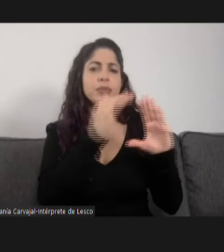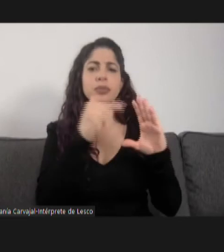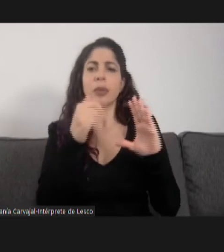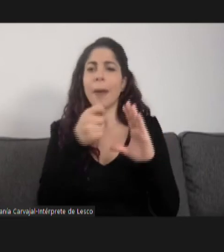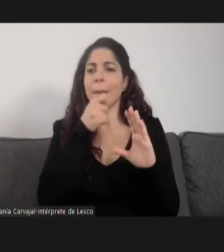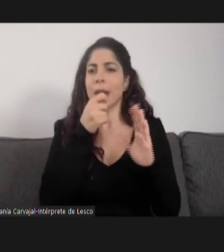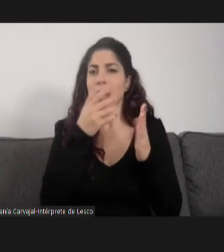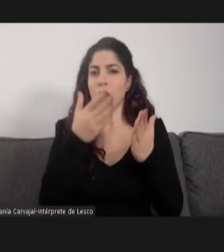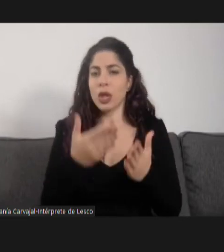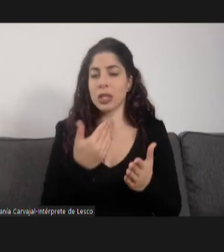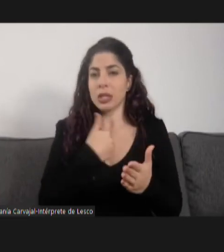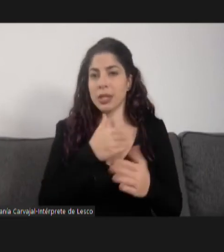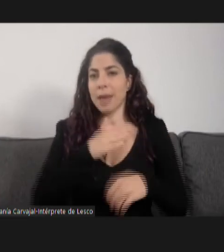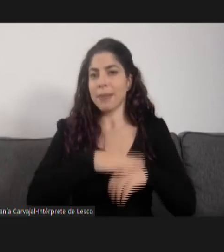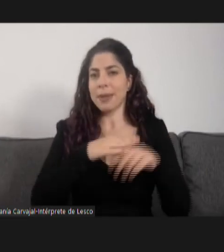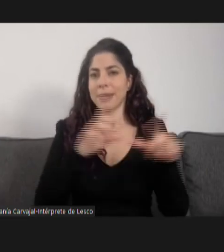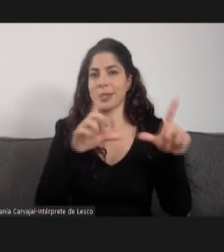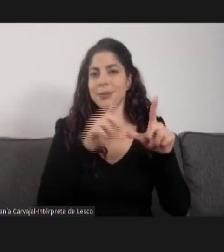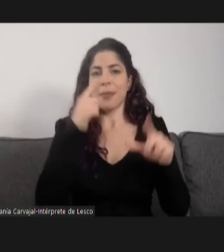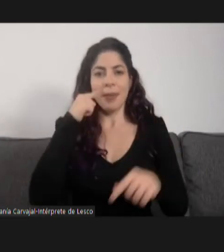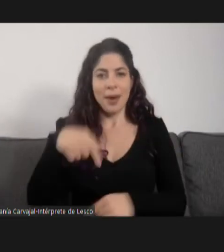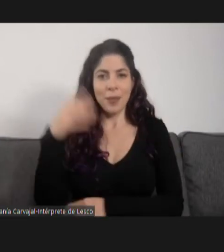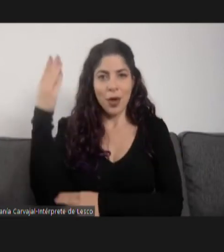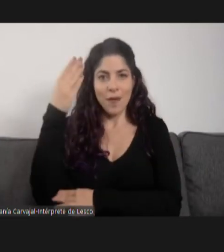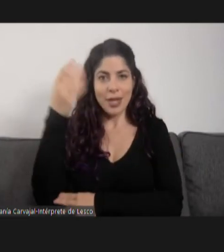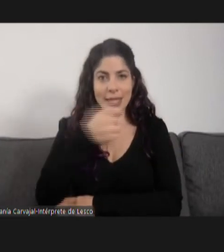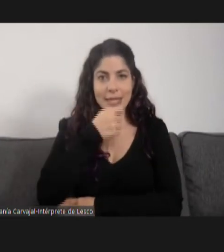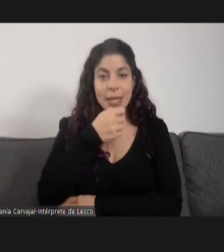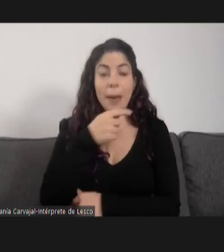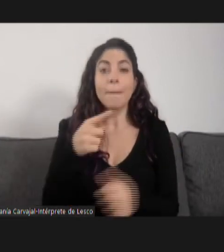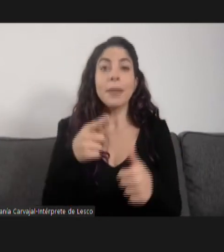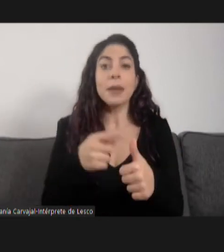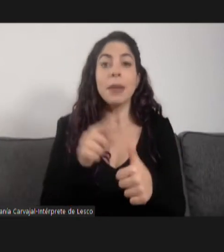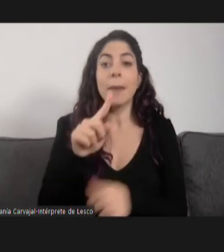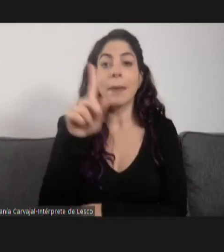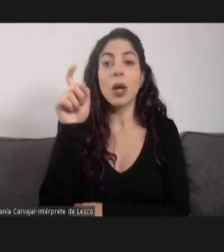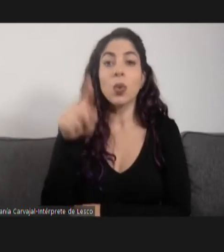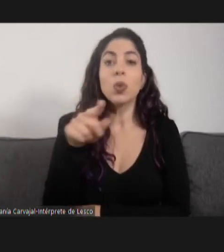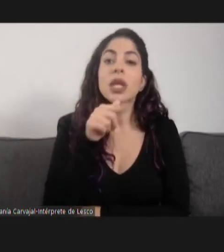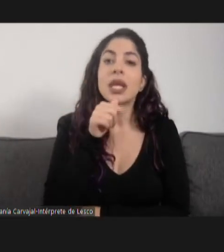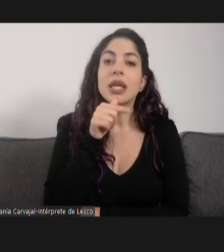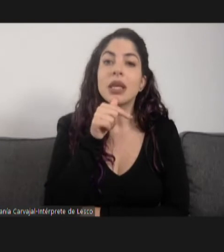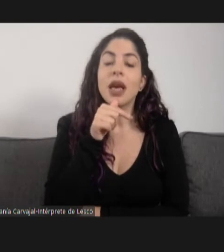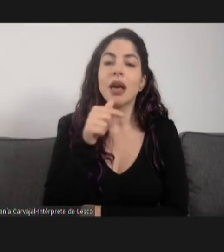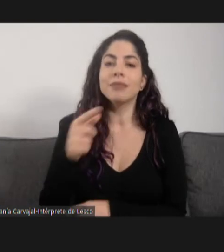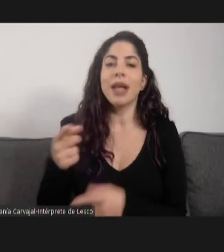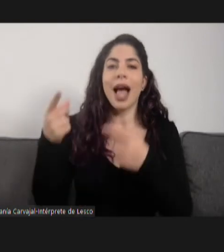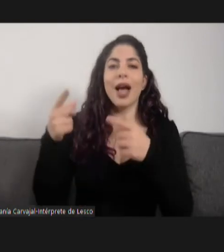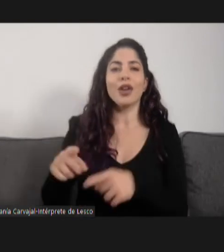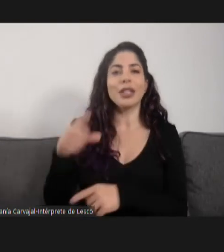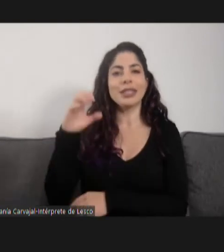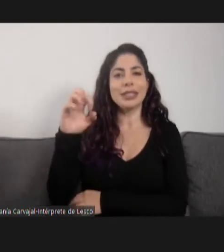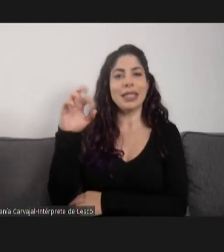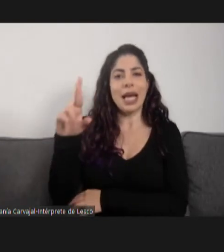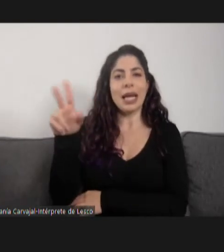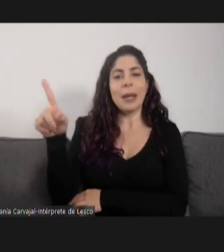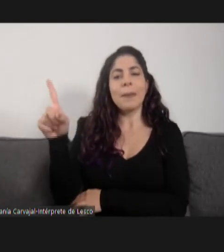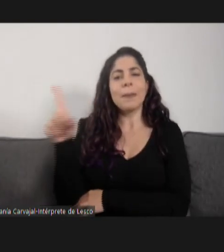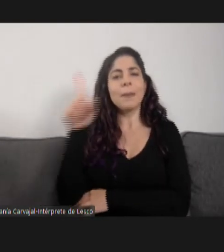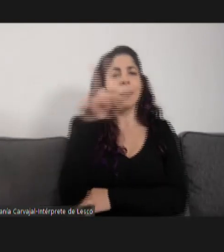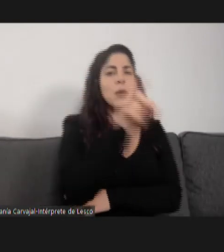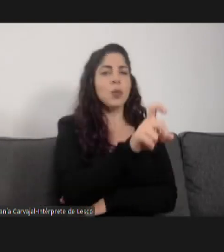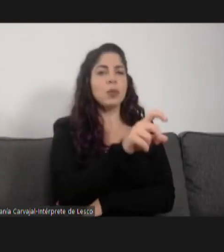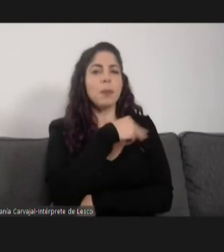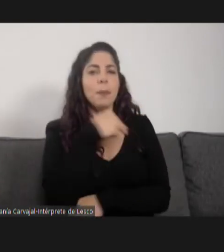encuentran acreditados para esta conferencia de prensa. La primera consulta la realiza Acontecer CR para el ministro